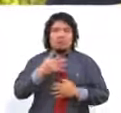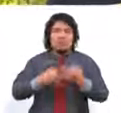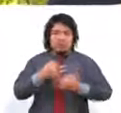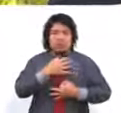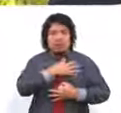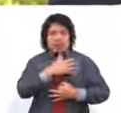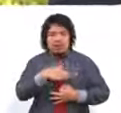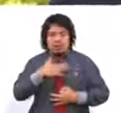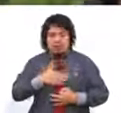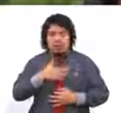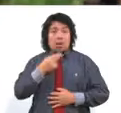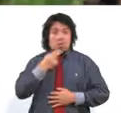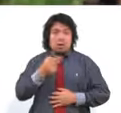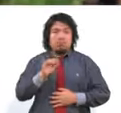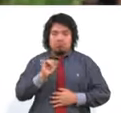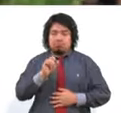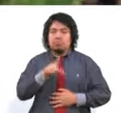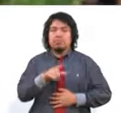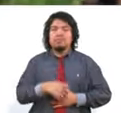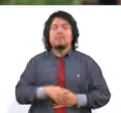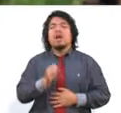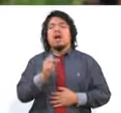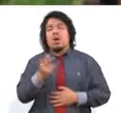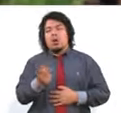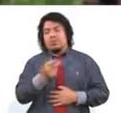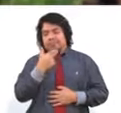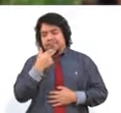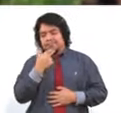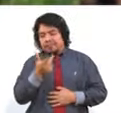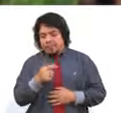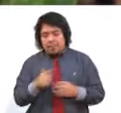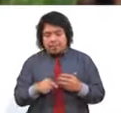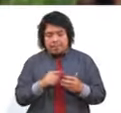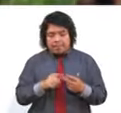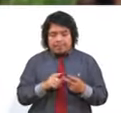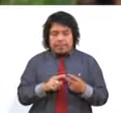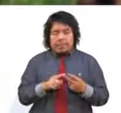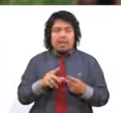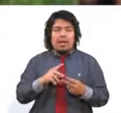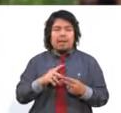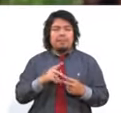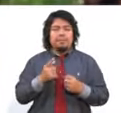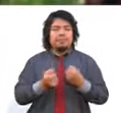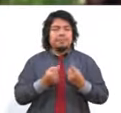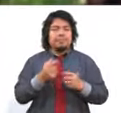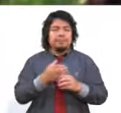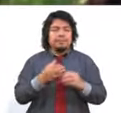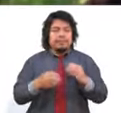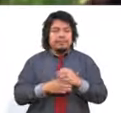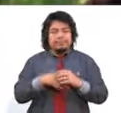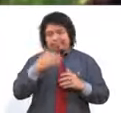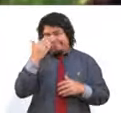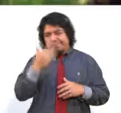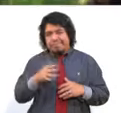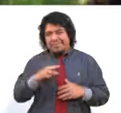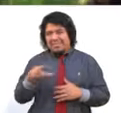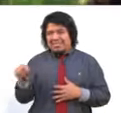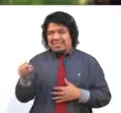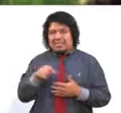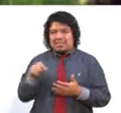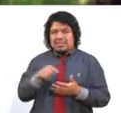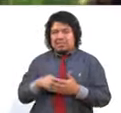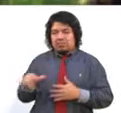de Justicia. Gracias. ¿Tienen algún detalle diferente para el tema de los inhibidores, ya que en algunos casos hay inhibidores